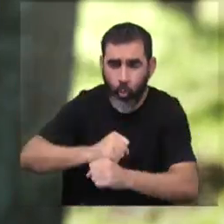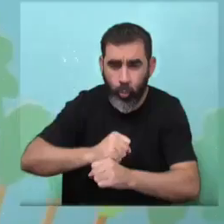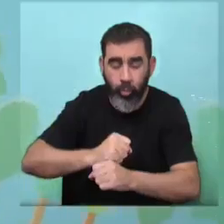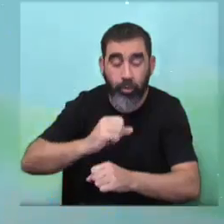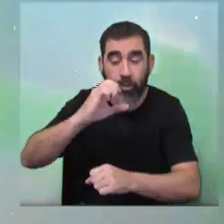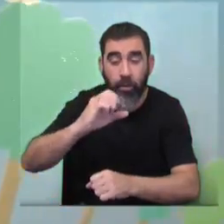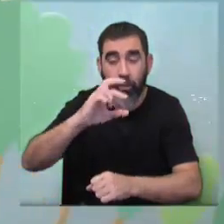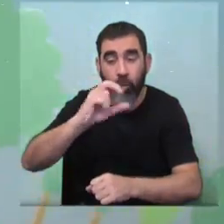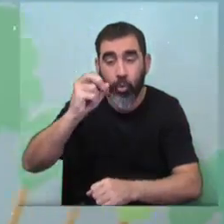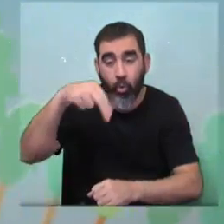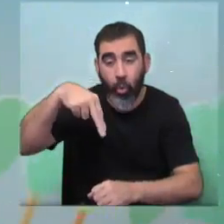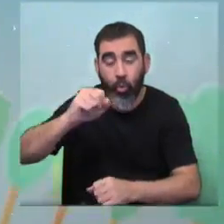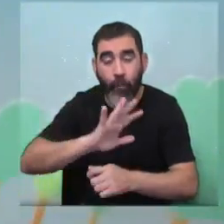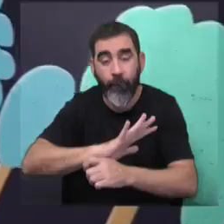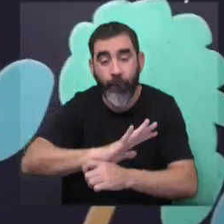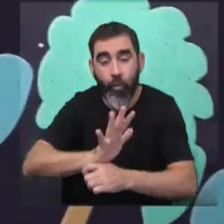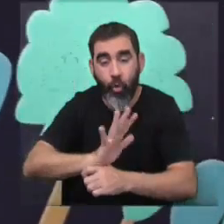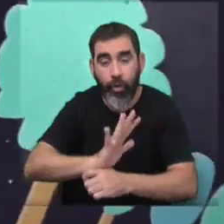cronobiología.